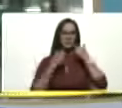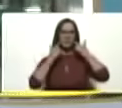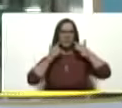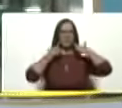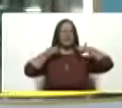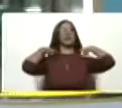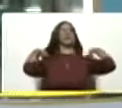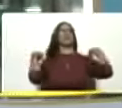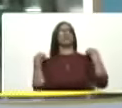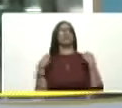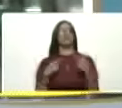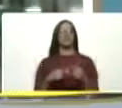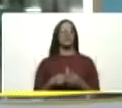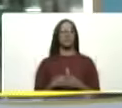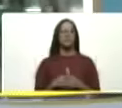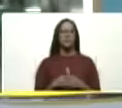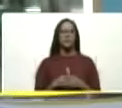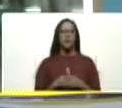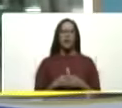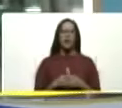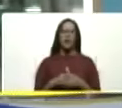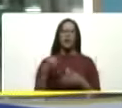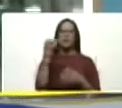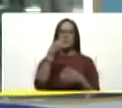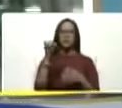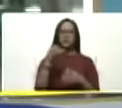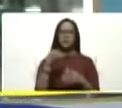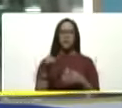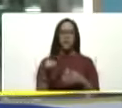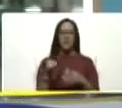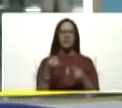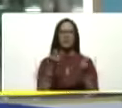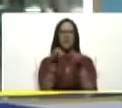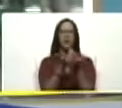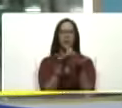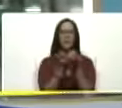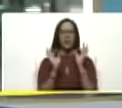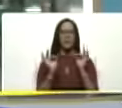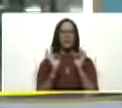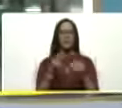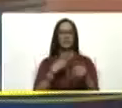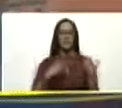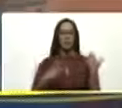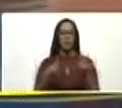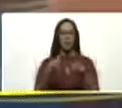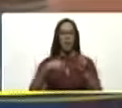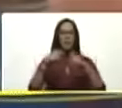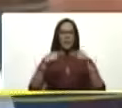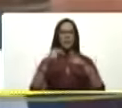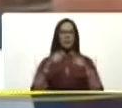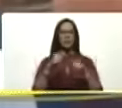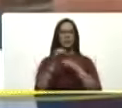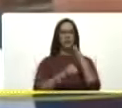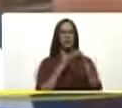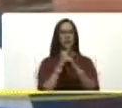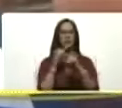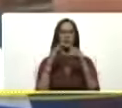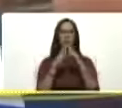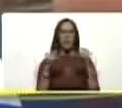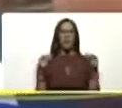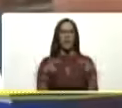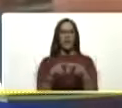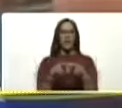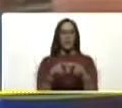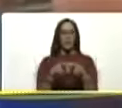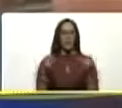Al superintendente de Zonas Económicas Especiales y viceministro de Comercio Exterior, Johan Álvarez, todo el equipo.